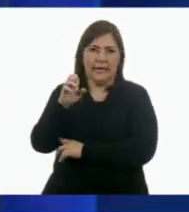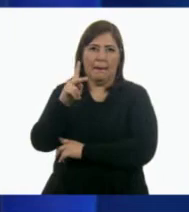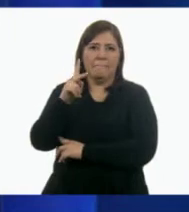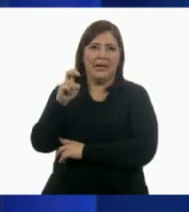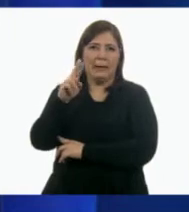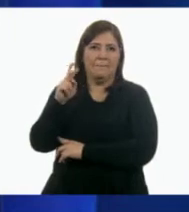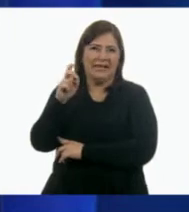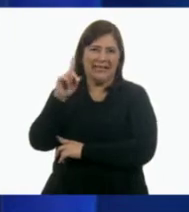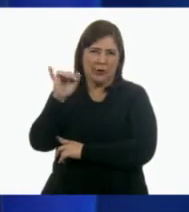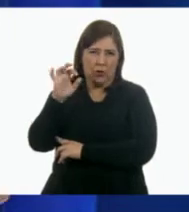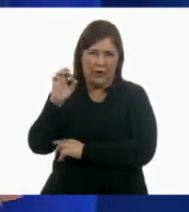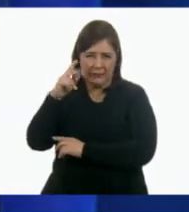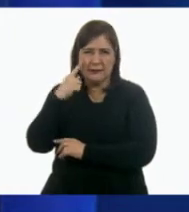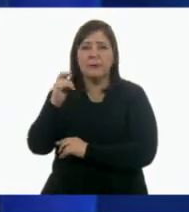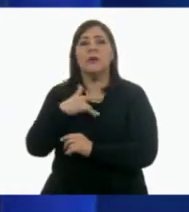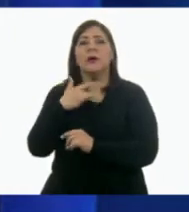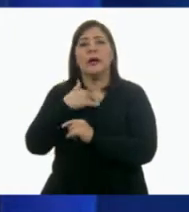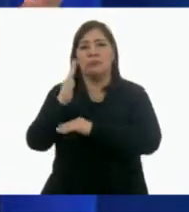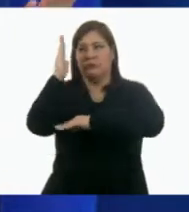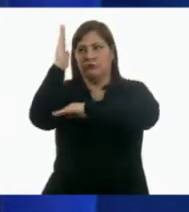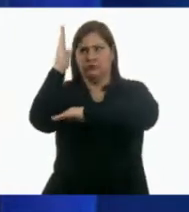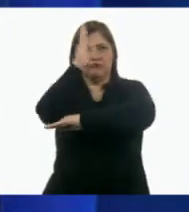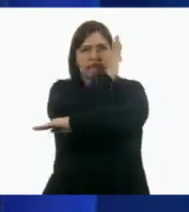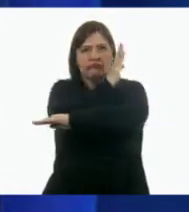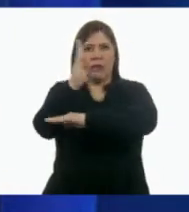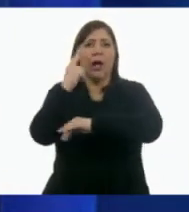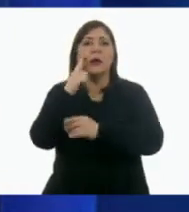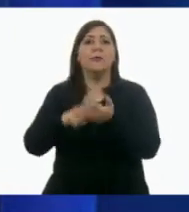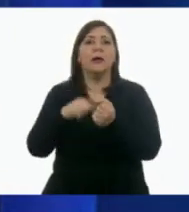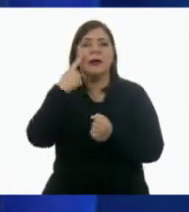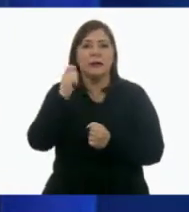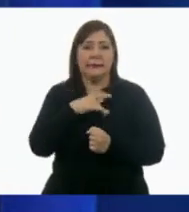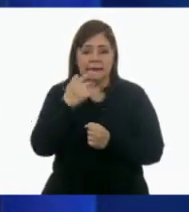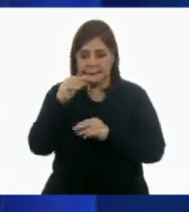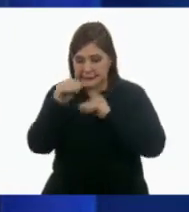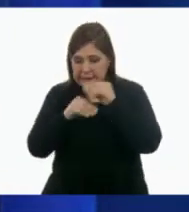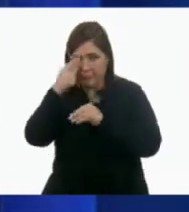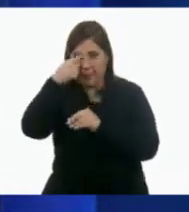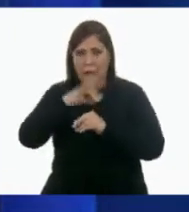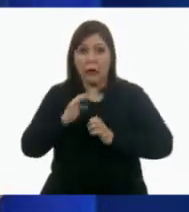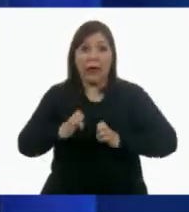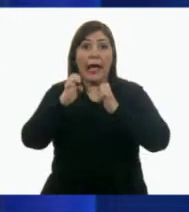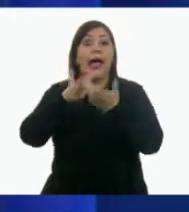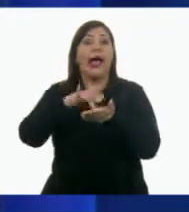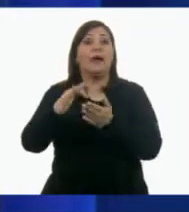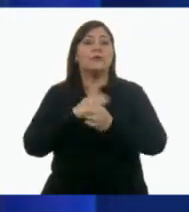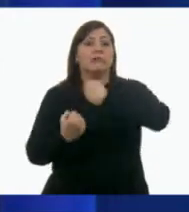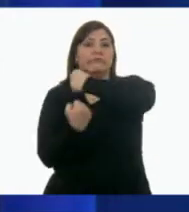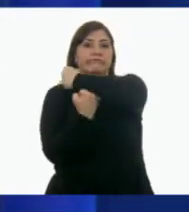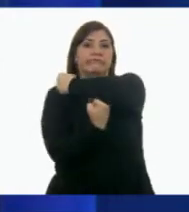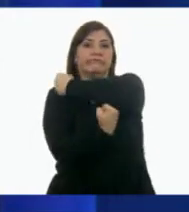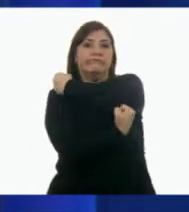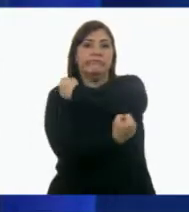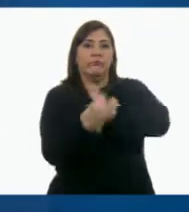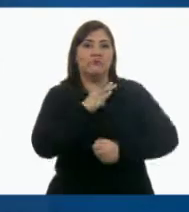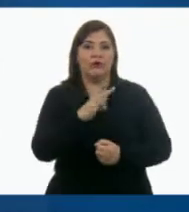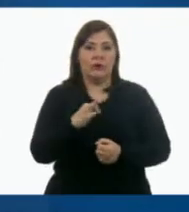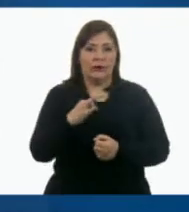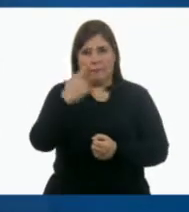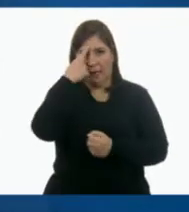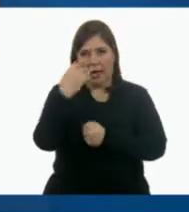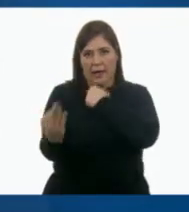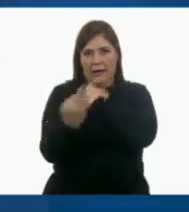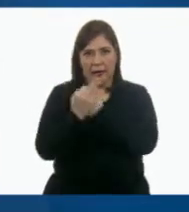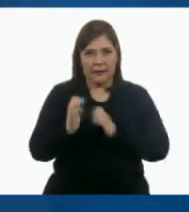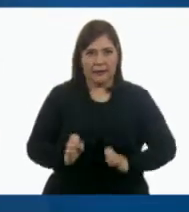muy importantes en la construcción de edificios. Ya también lo dijo el papá de Ana Karen. Son los cimientos de todos los edificios. Es el soporte y por eso